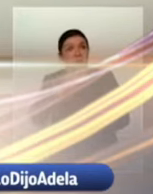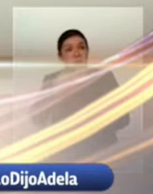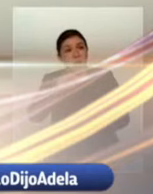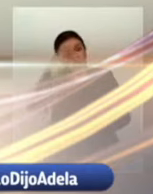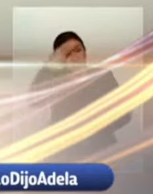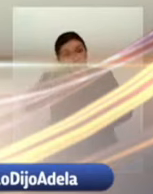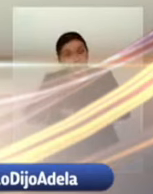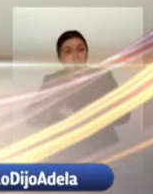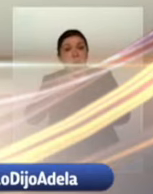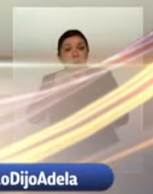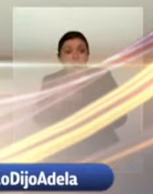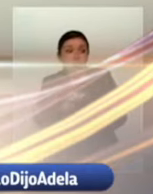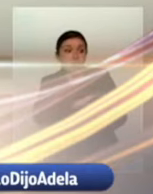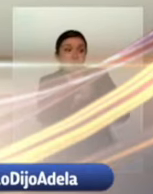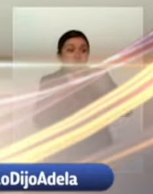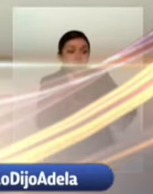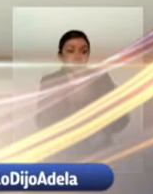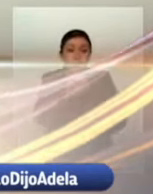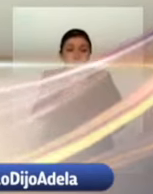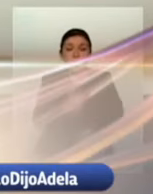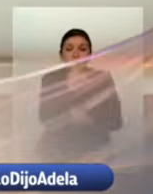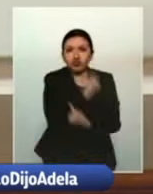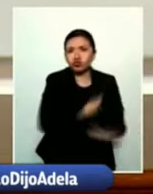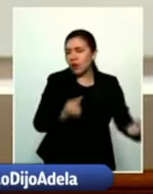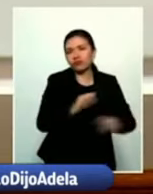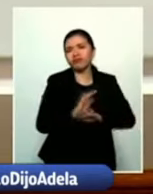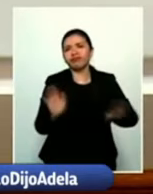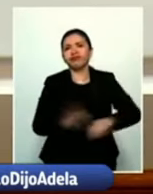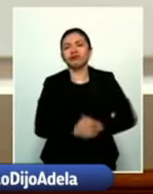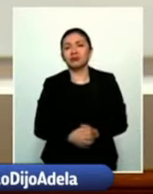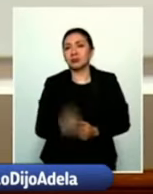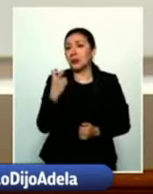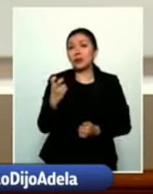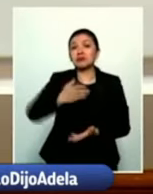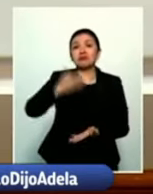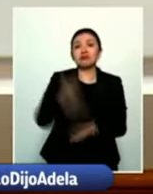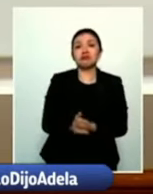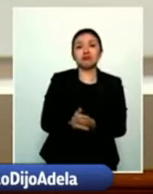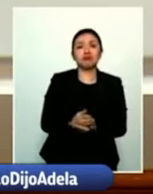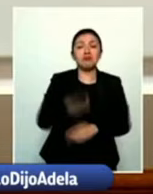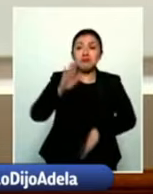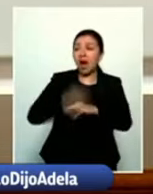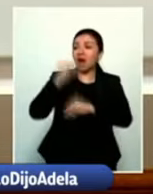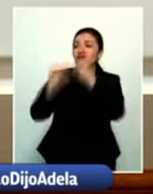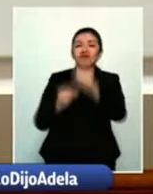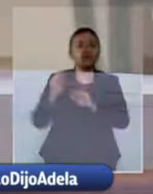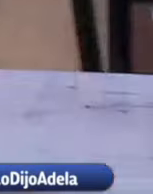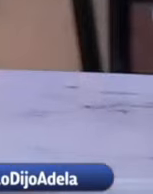la muerte de 49 niños. De ahí terminó la plática.